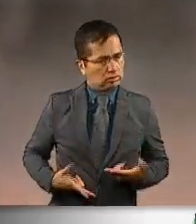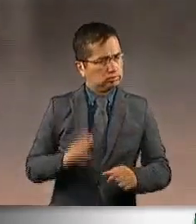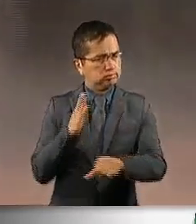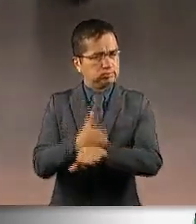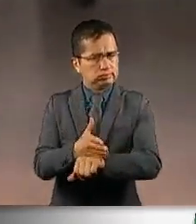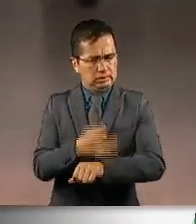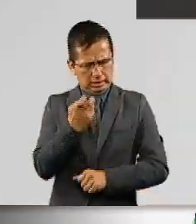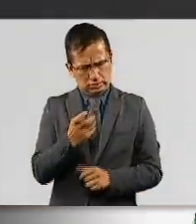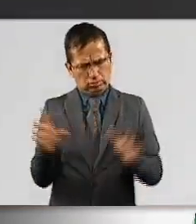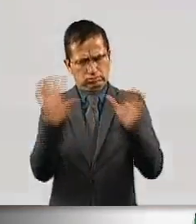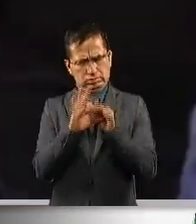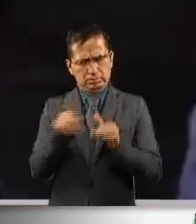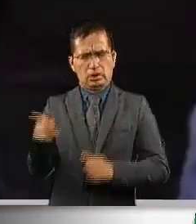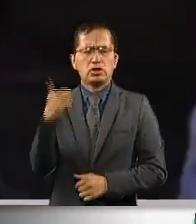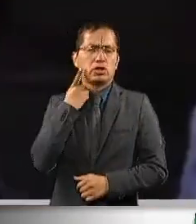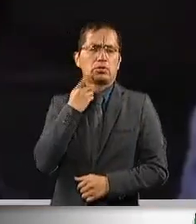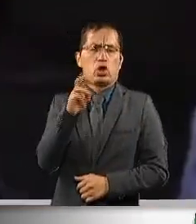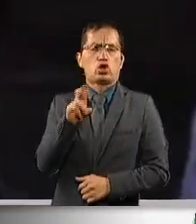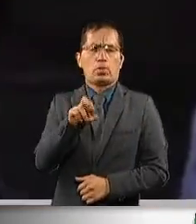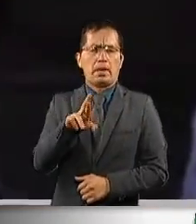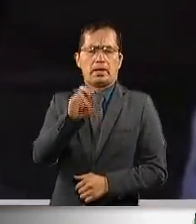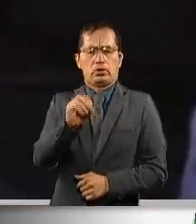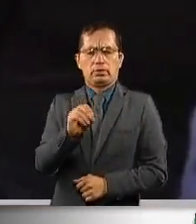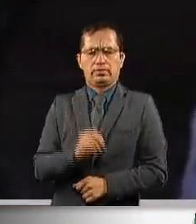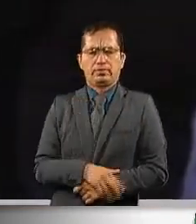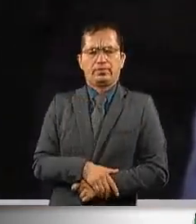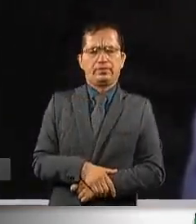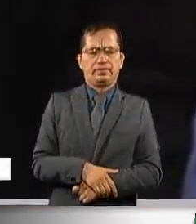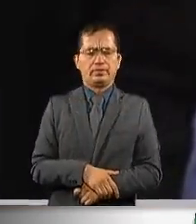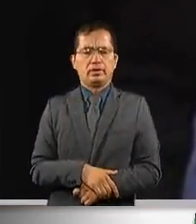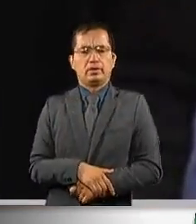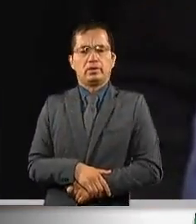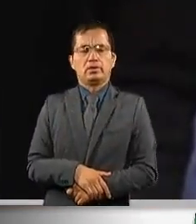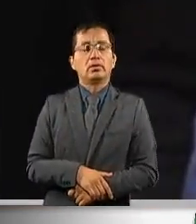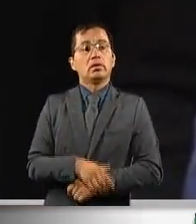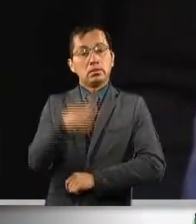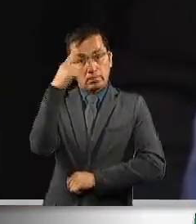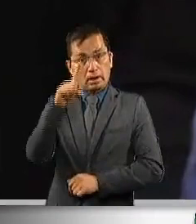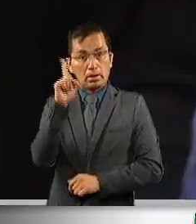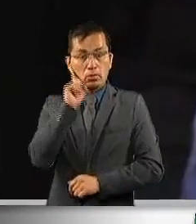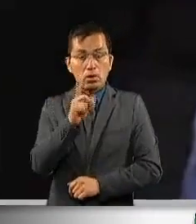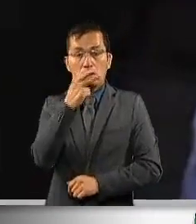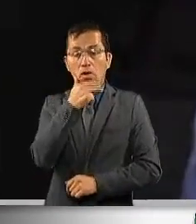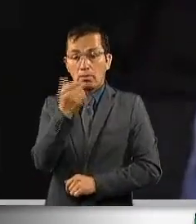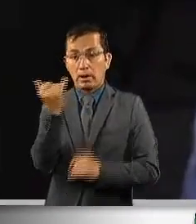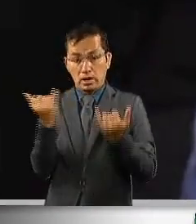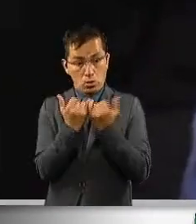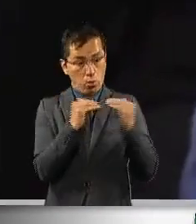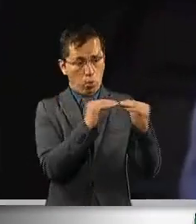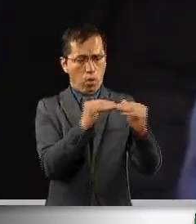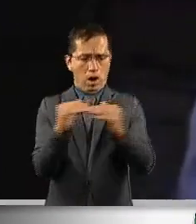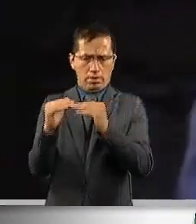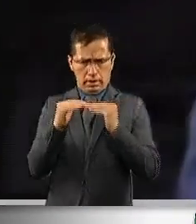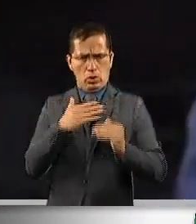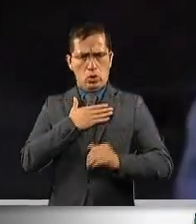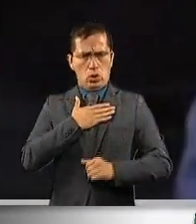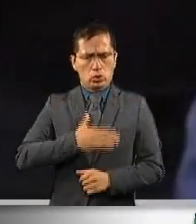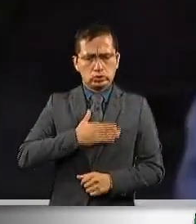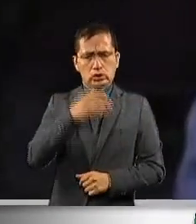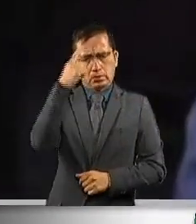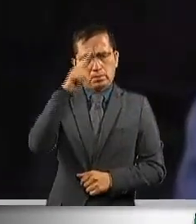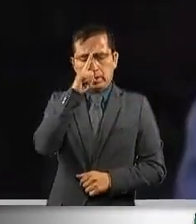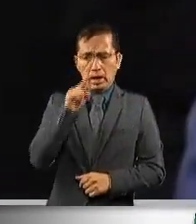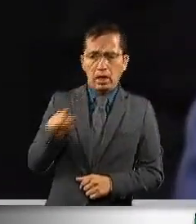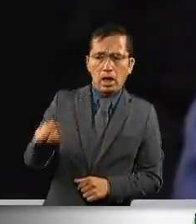Hicks. La paridad de género, al garantizar el acceso de las mujeres a puestos de mando, la perspectiva